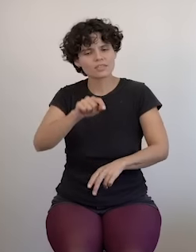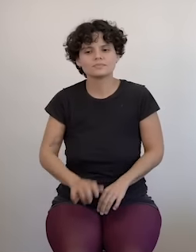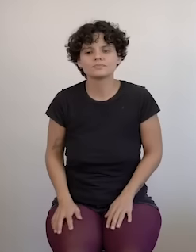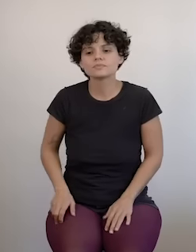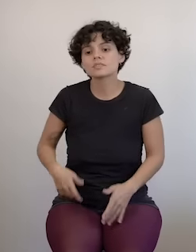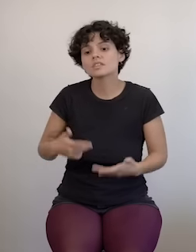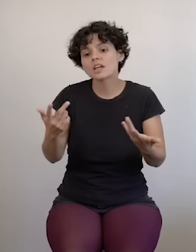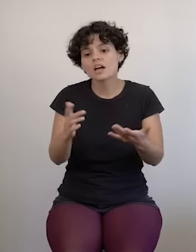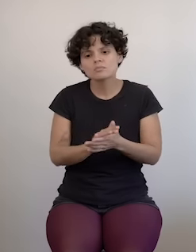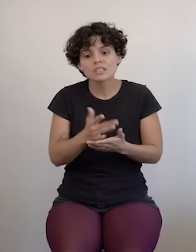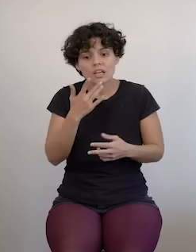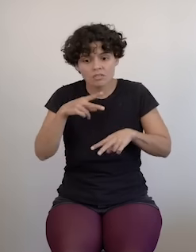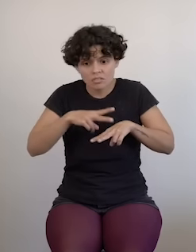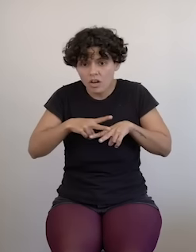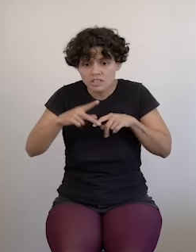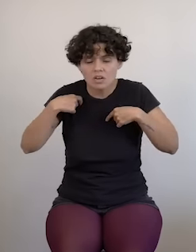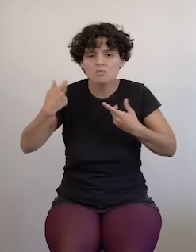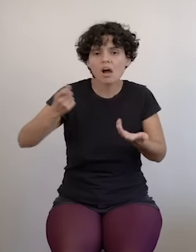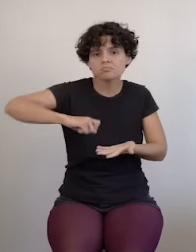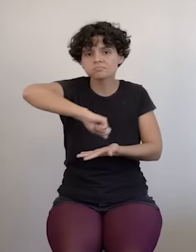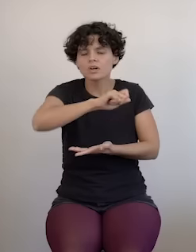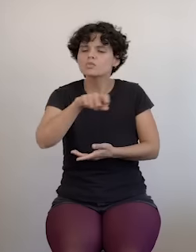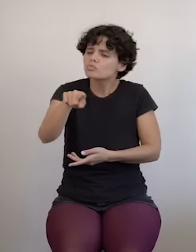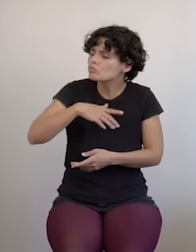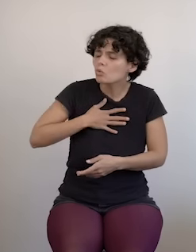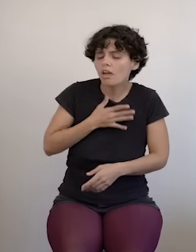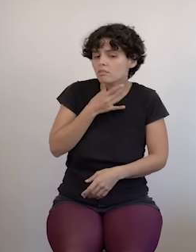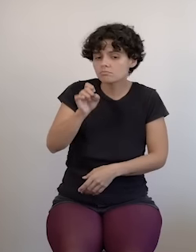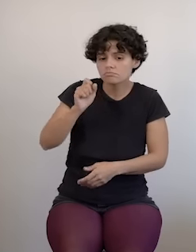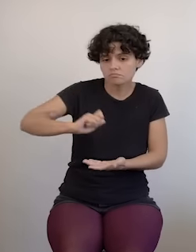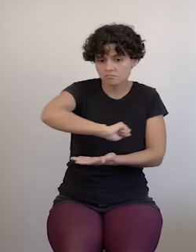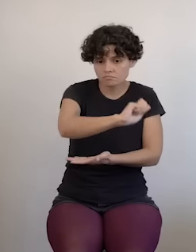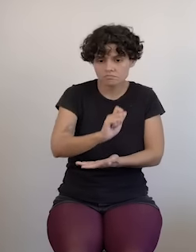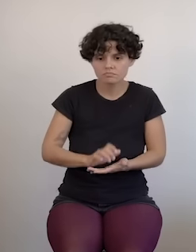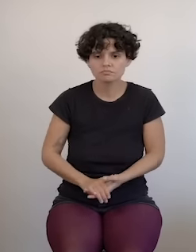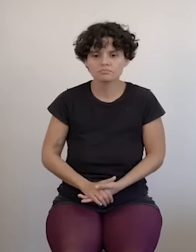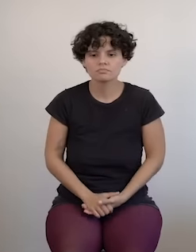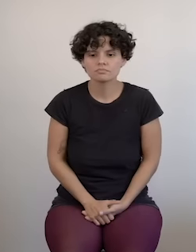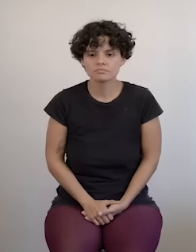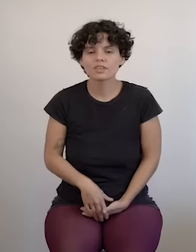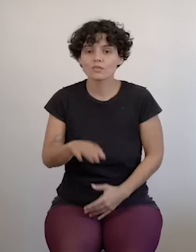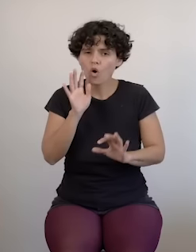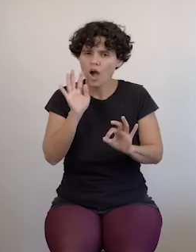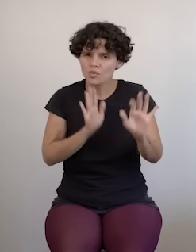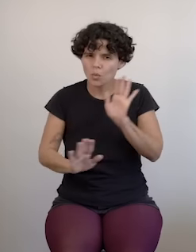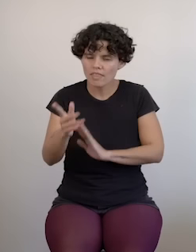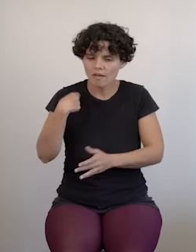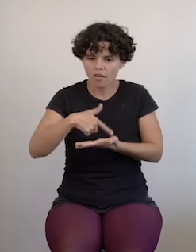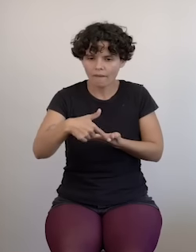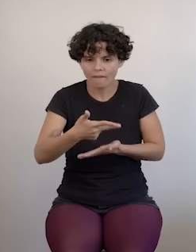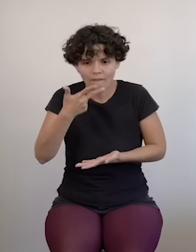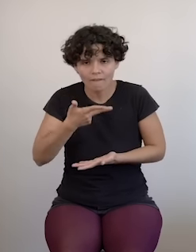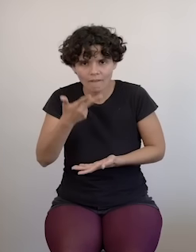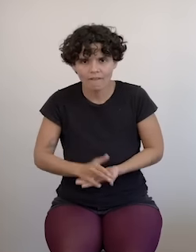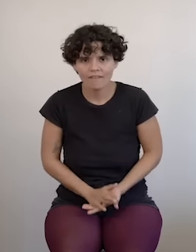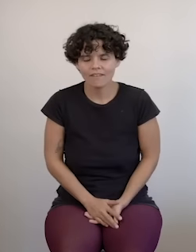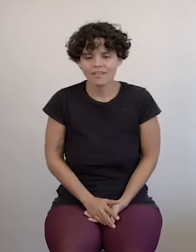o no? Excelente, hermano. Ya, papito, ¿qué tengo que ir aquí? Aquí lo que quieras, tu sentimiento, sentimiento. Vamos a tratar que no salga como la